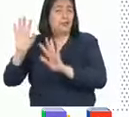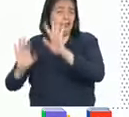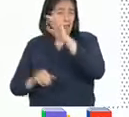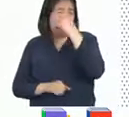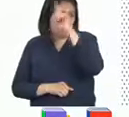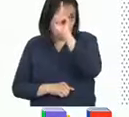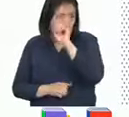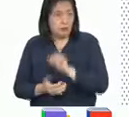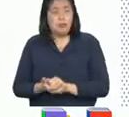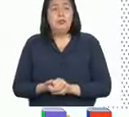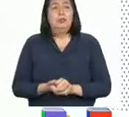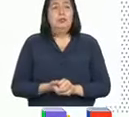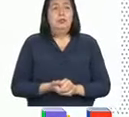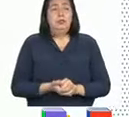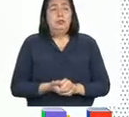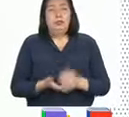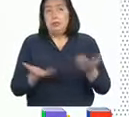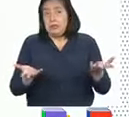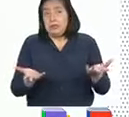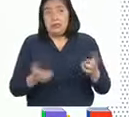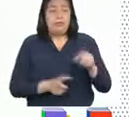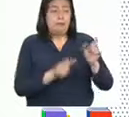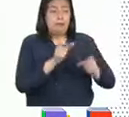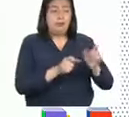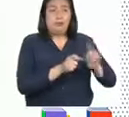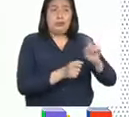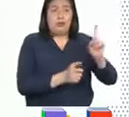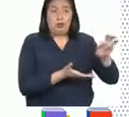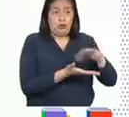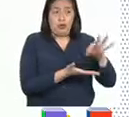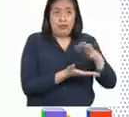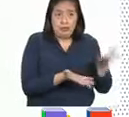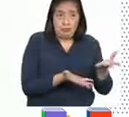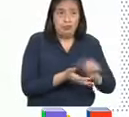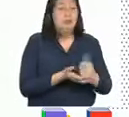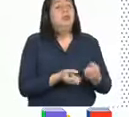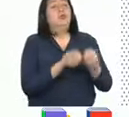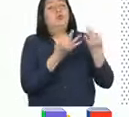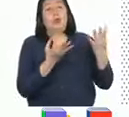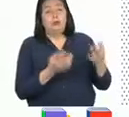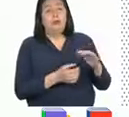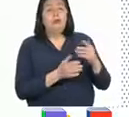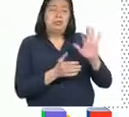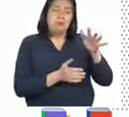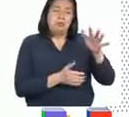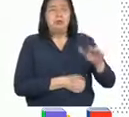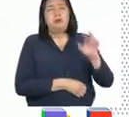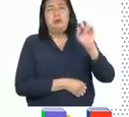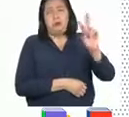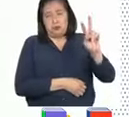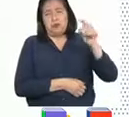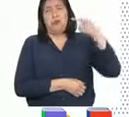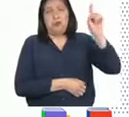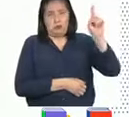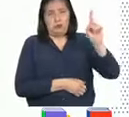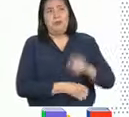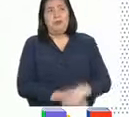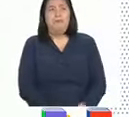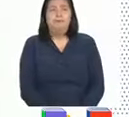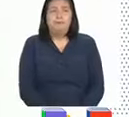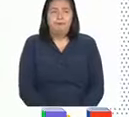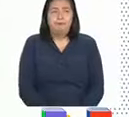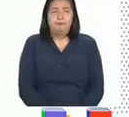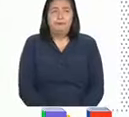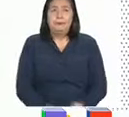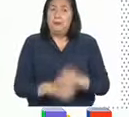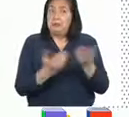decir, 15 millones. Y la población omitida, es decir, los aproximadamente 2